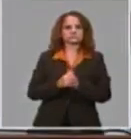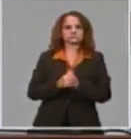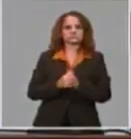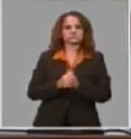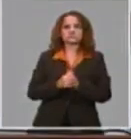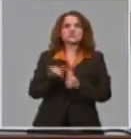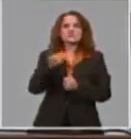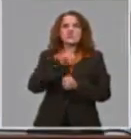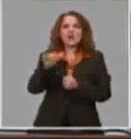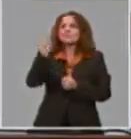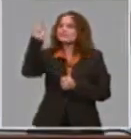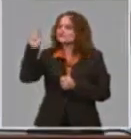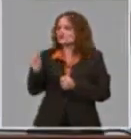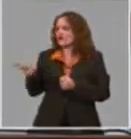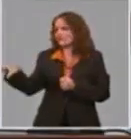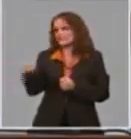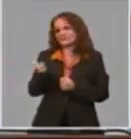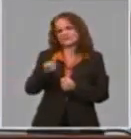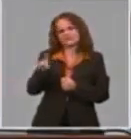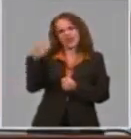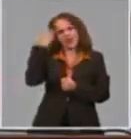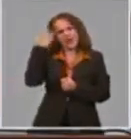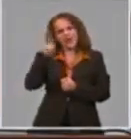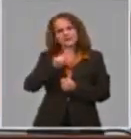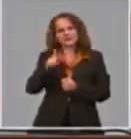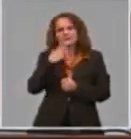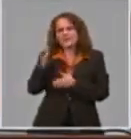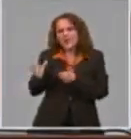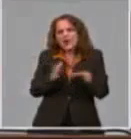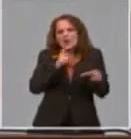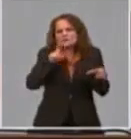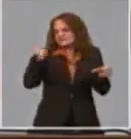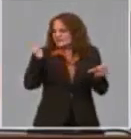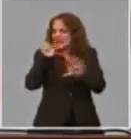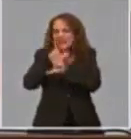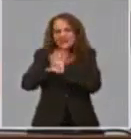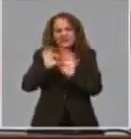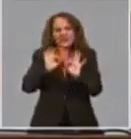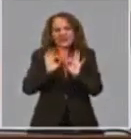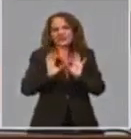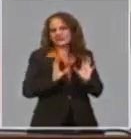convicciones alejarlas de este comportamiento. Y donde no hay entendimiento, entonces actuamos